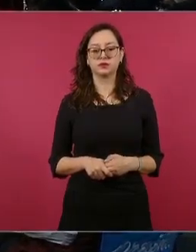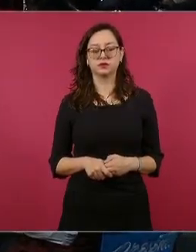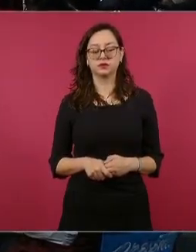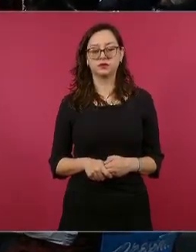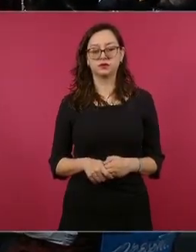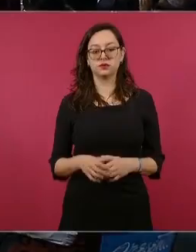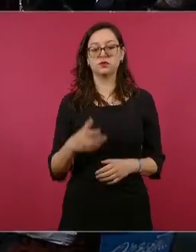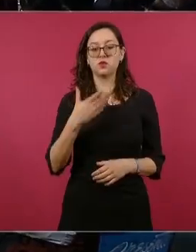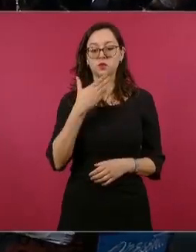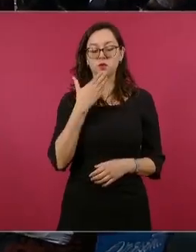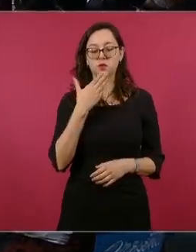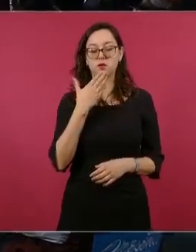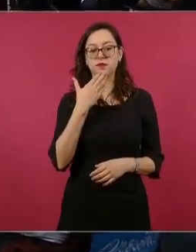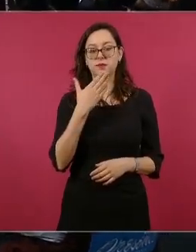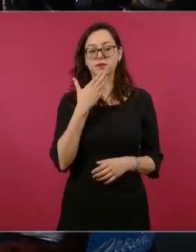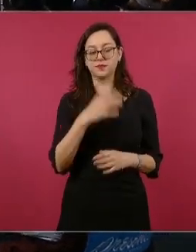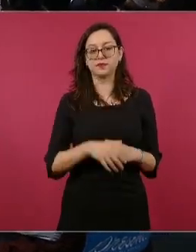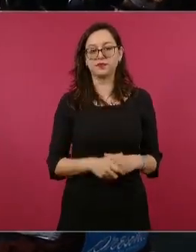a Luisa María